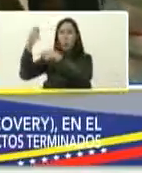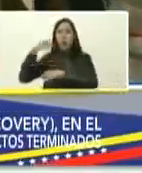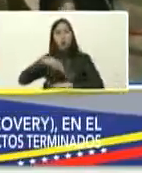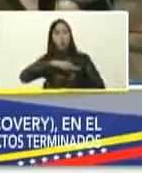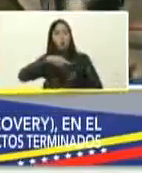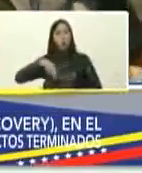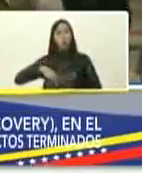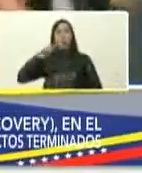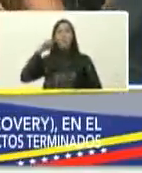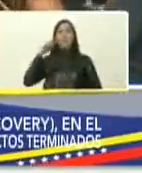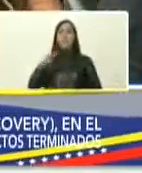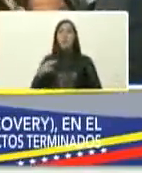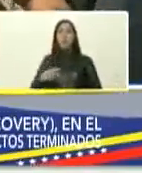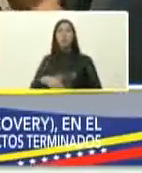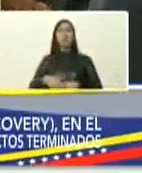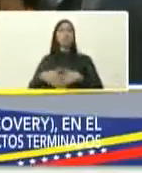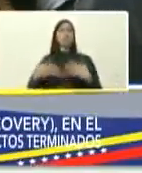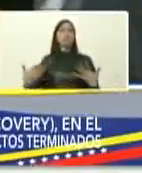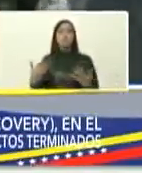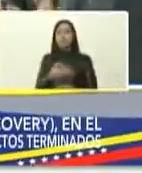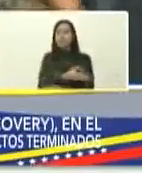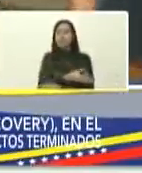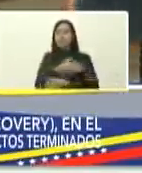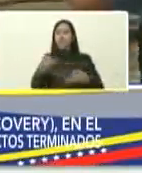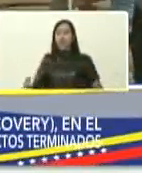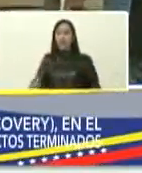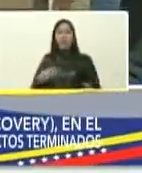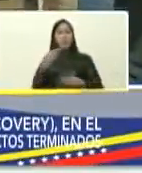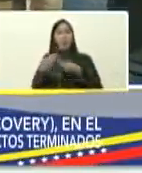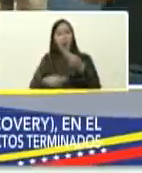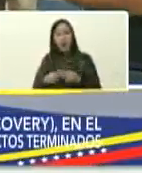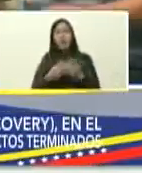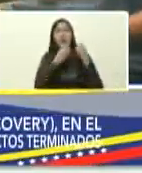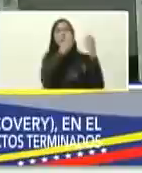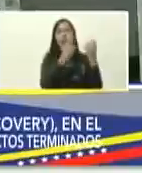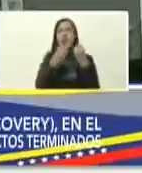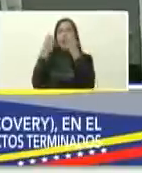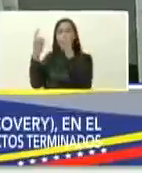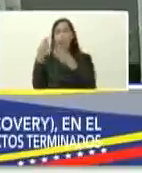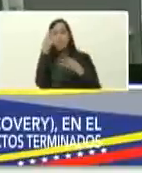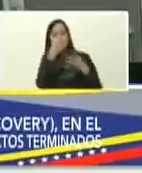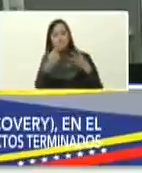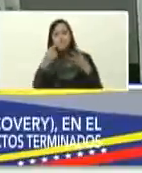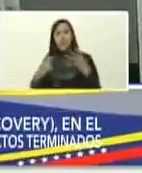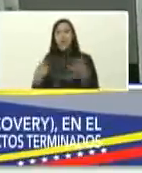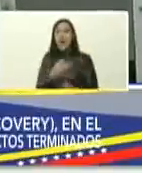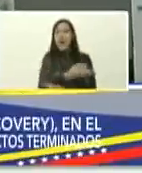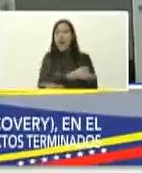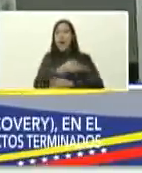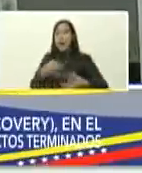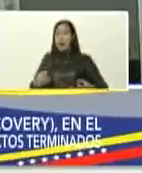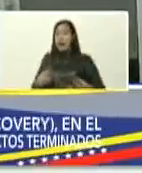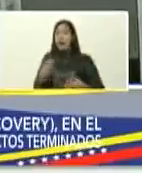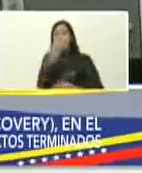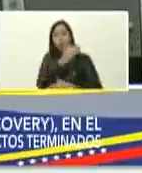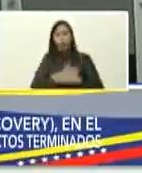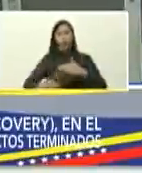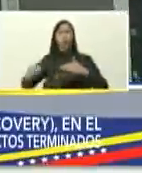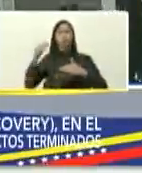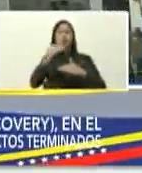pues cómo han sido políticas efectivas que permiten la exportación de productos de calidad, de extrema calidad,